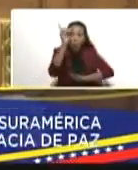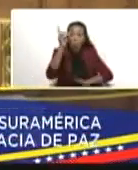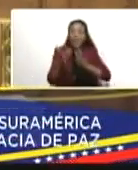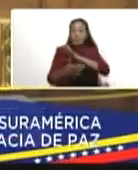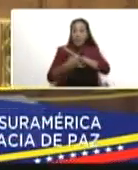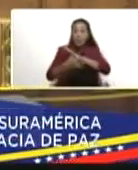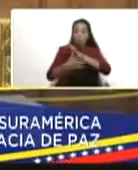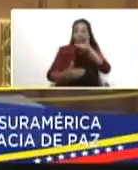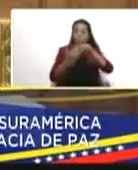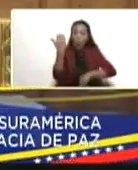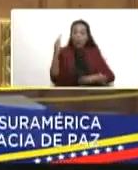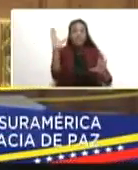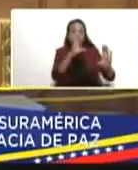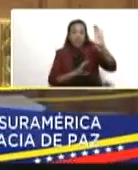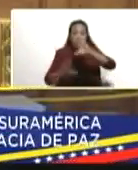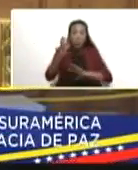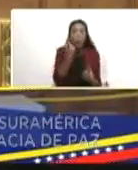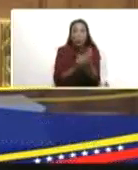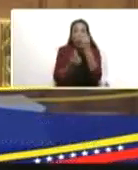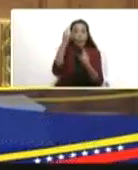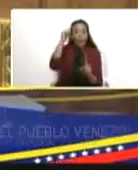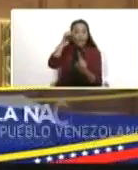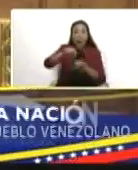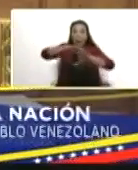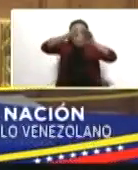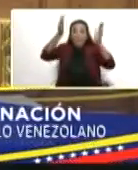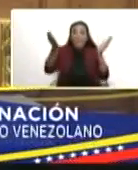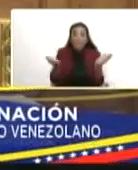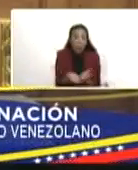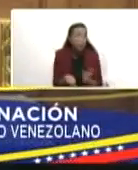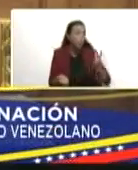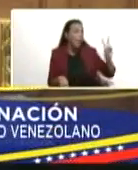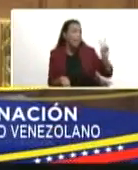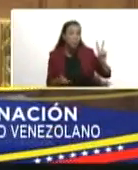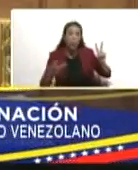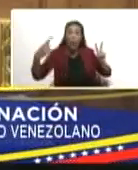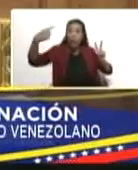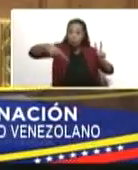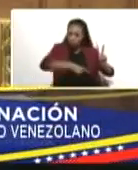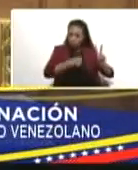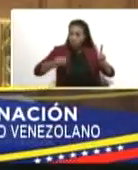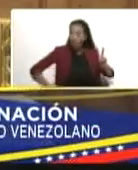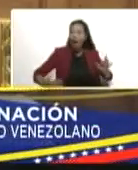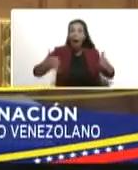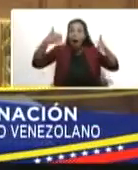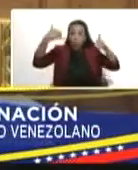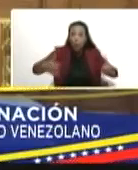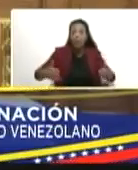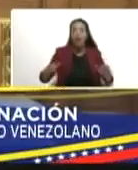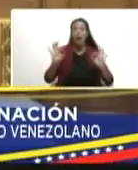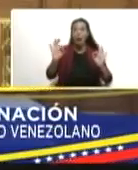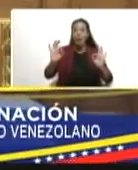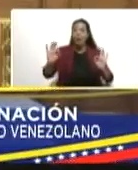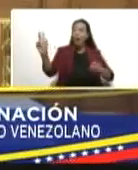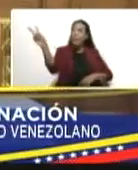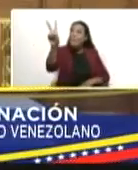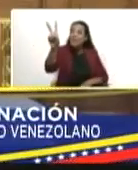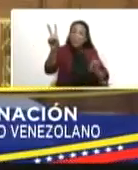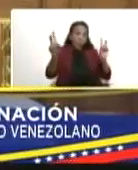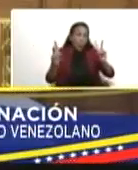tecnológico científico y económico del mundo entero hermanadas ahora con Venezuela